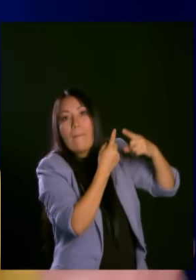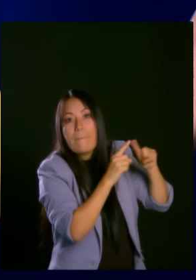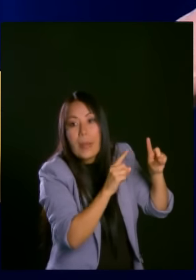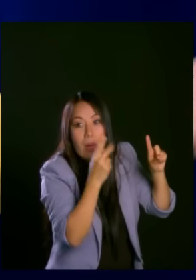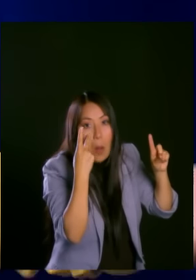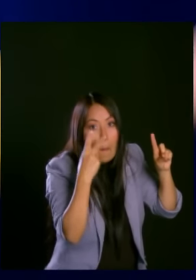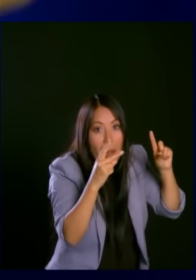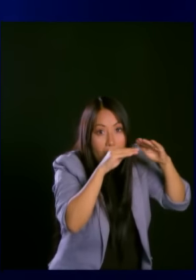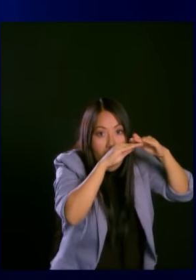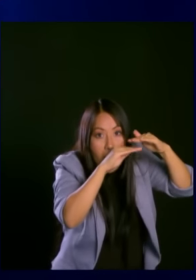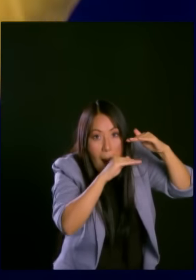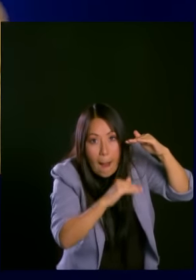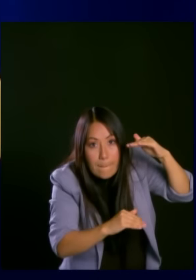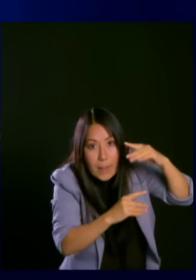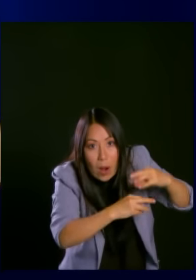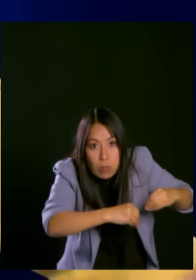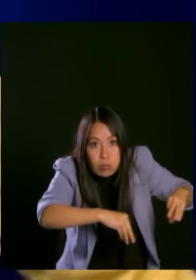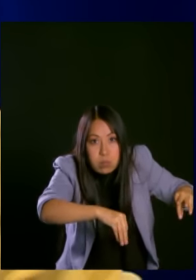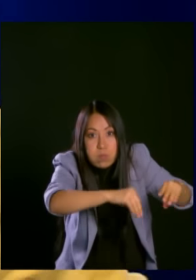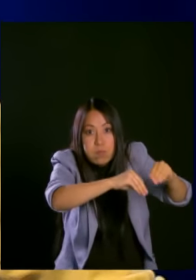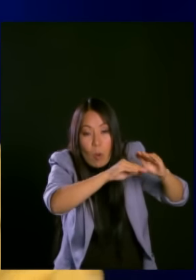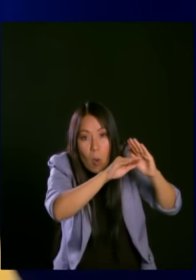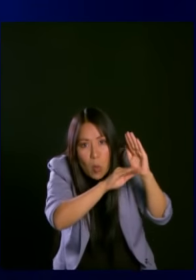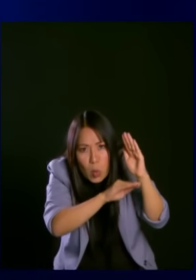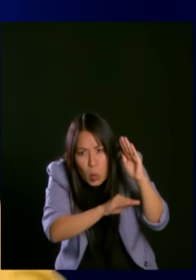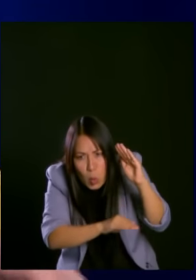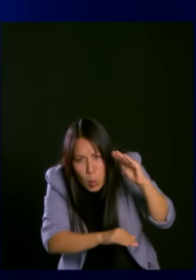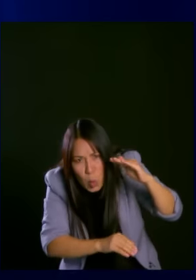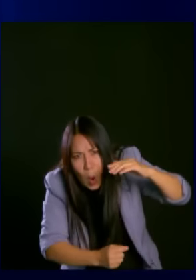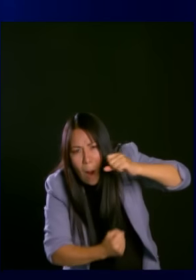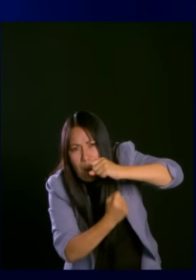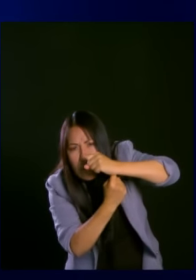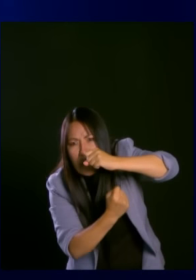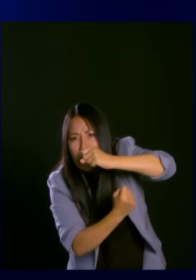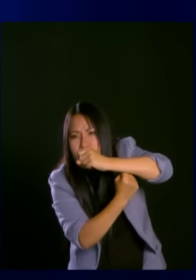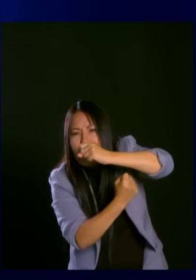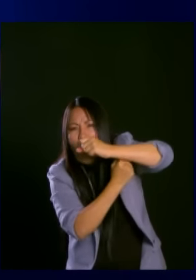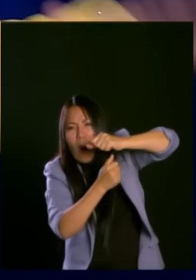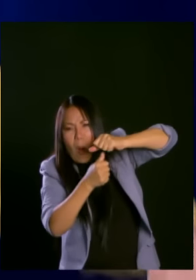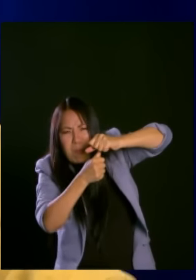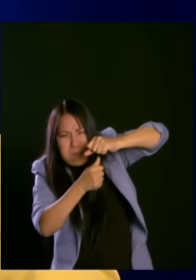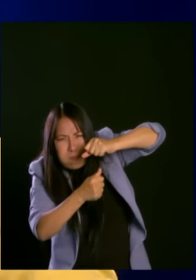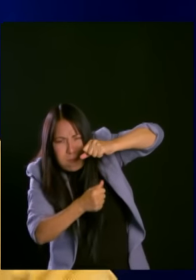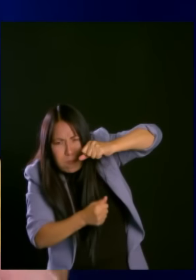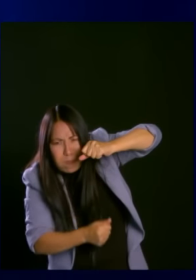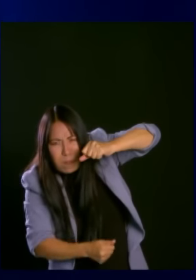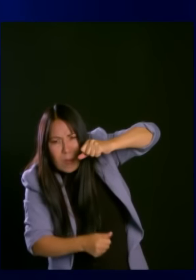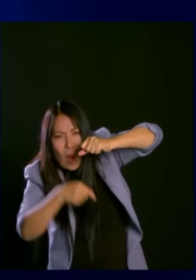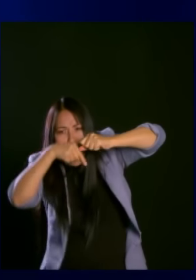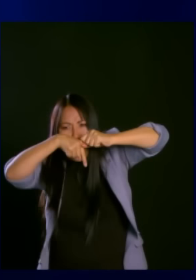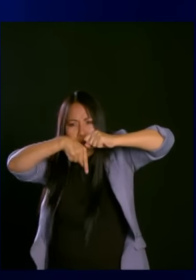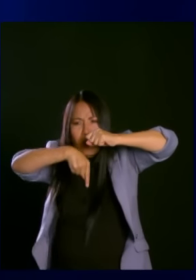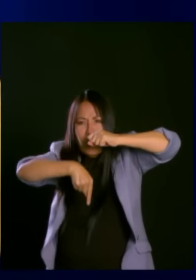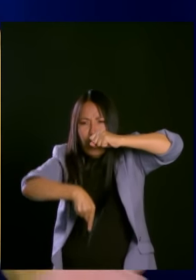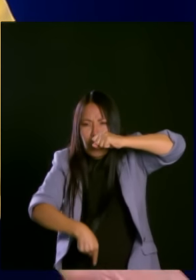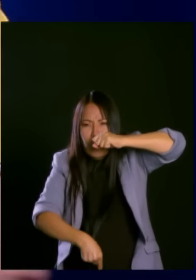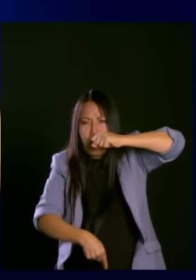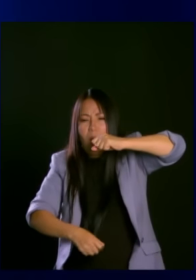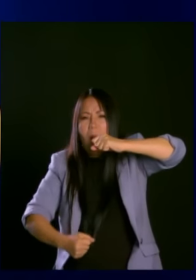Si pudiéramos levantar este edificio y ver todo lo que hay abajo, abajo es impresionante. Lo que hay abajo de acá, hay cualquier